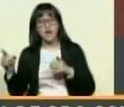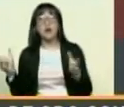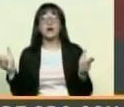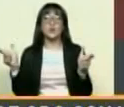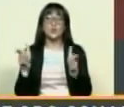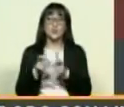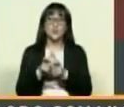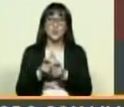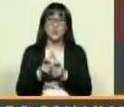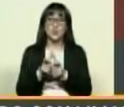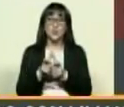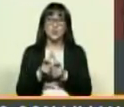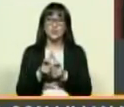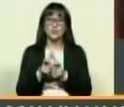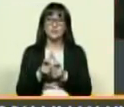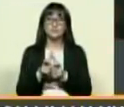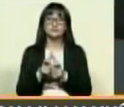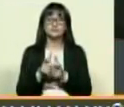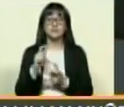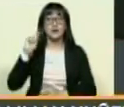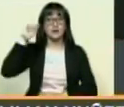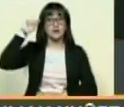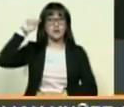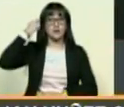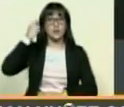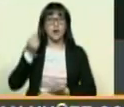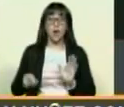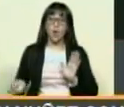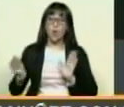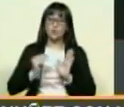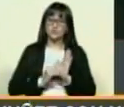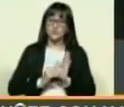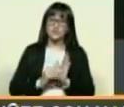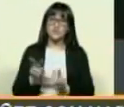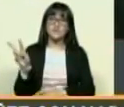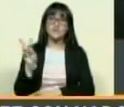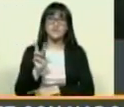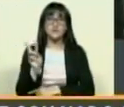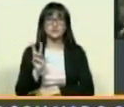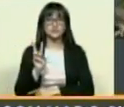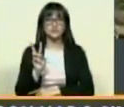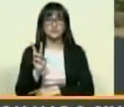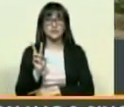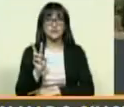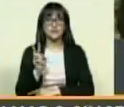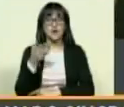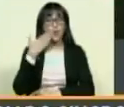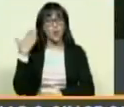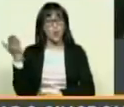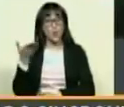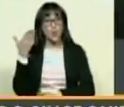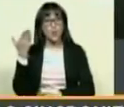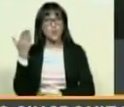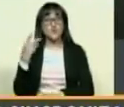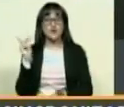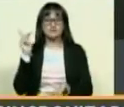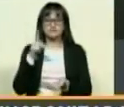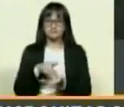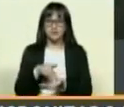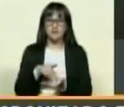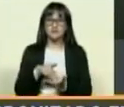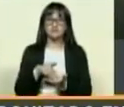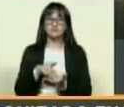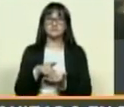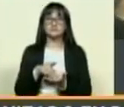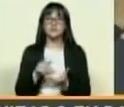hacerlo tan largo, recordar de nuevo para Venezuela el orgullo de haber podido ser anfitriones de